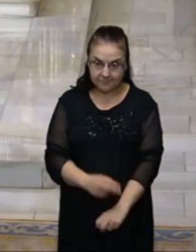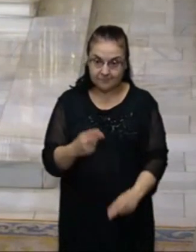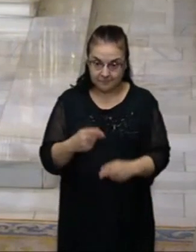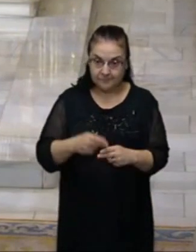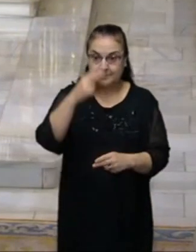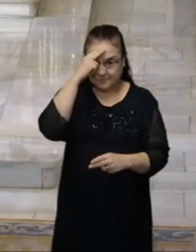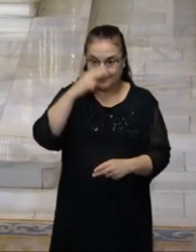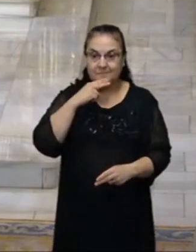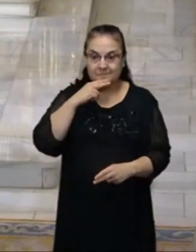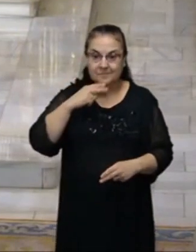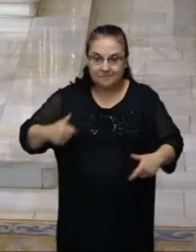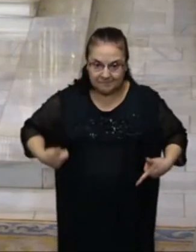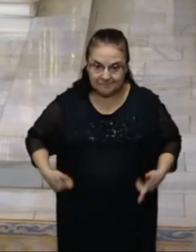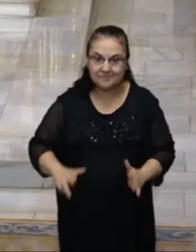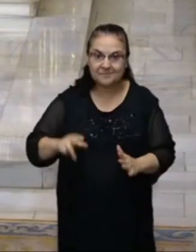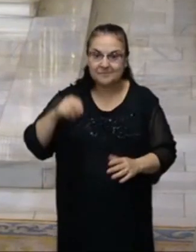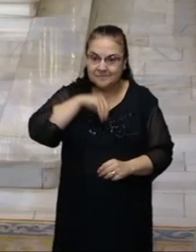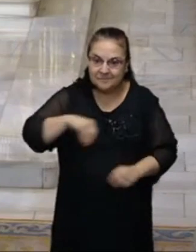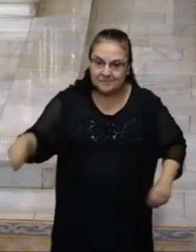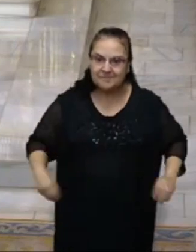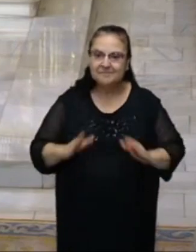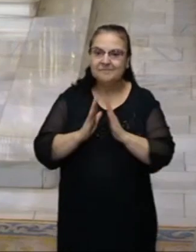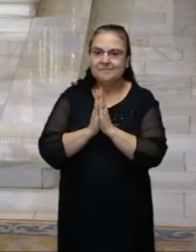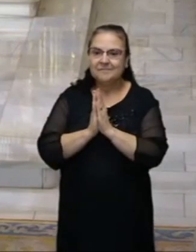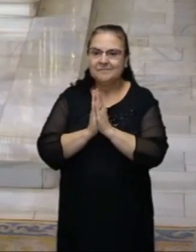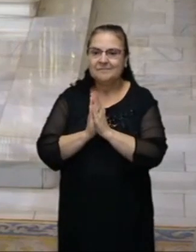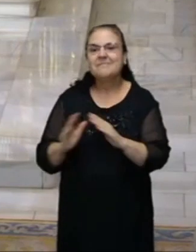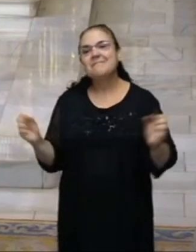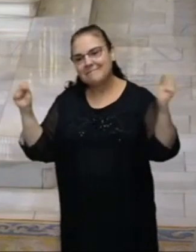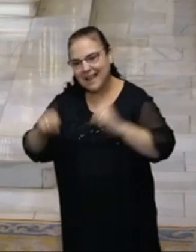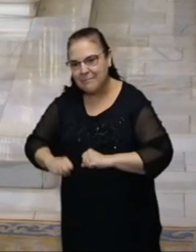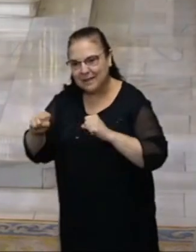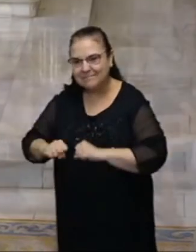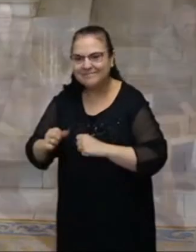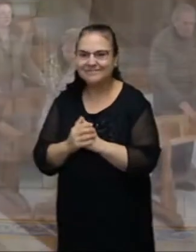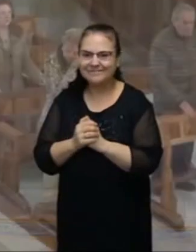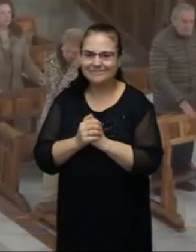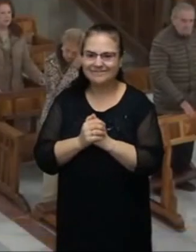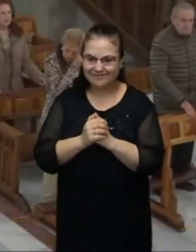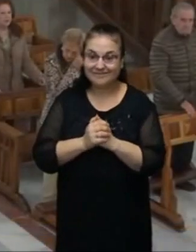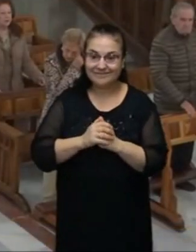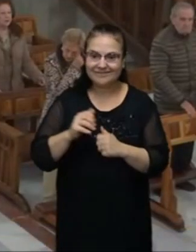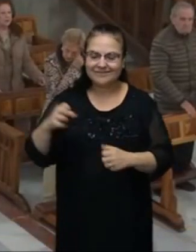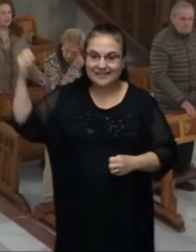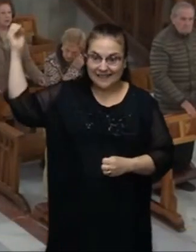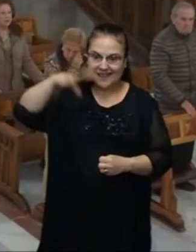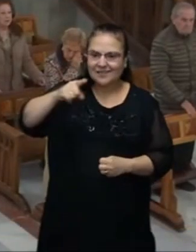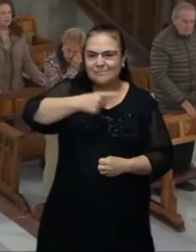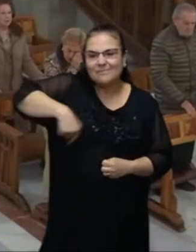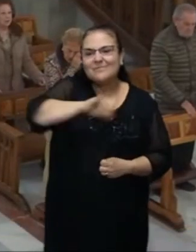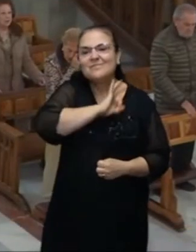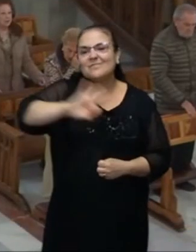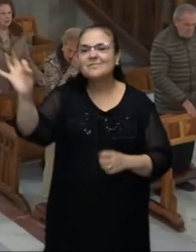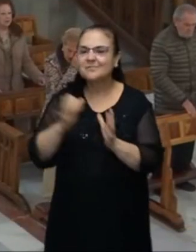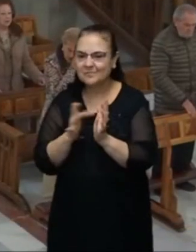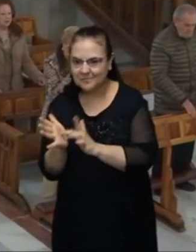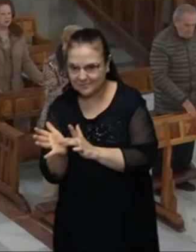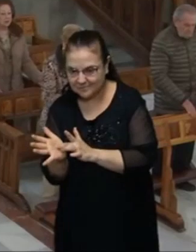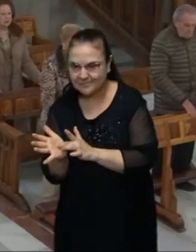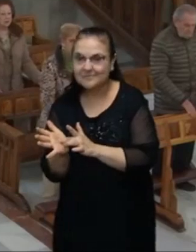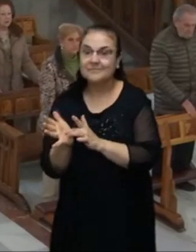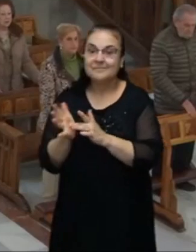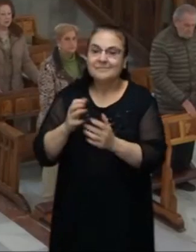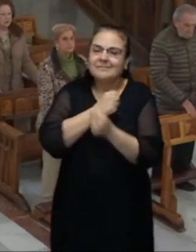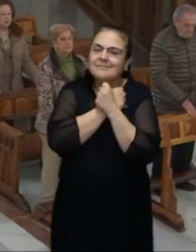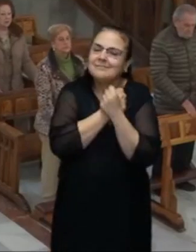En el nombre del Padre, y del Hijo, y del Espíritu Santo. Amén. La gracia de nuestro Señor